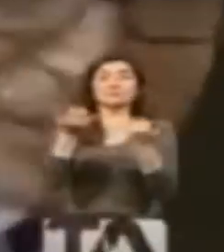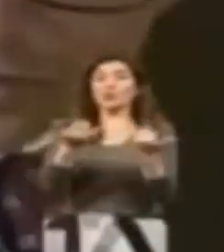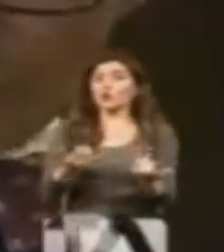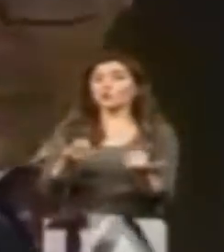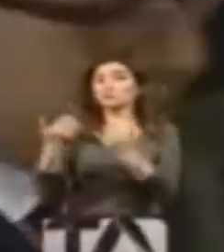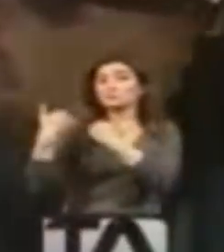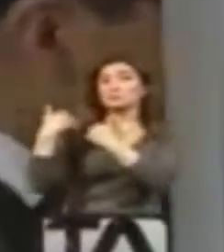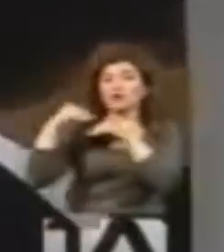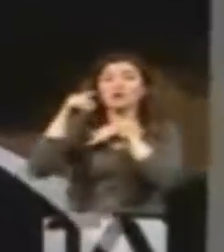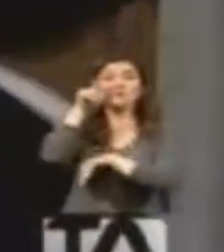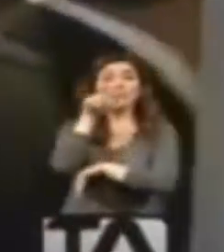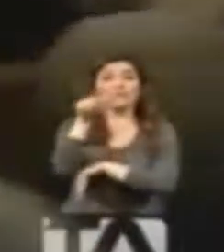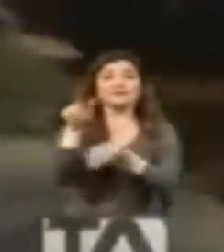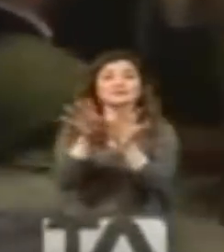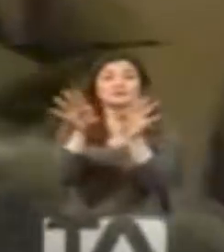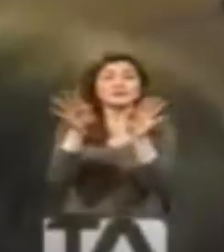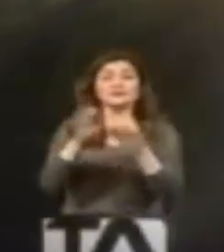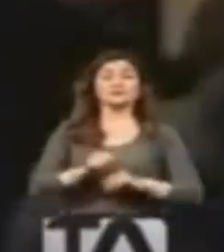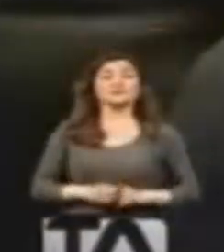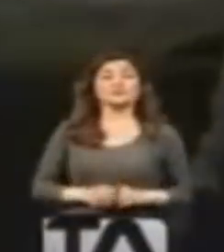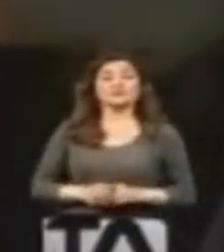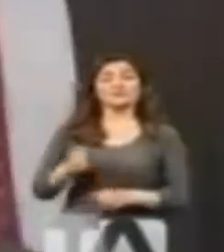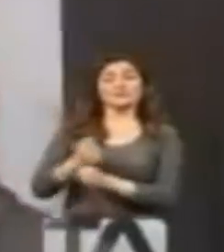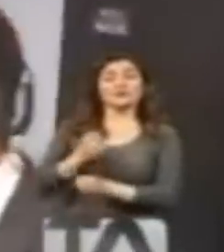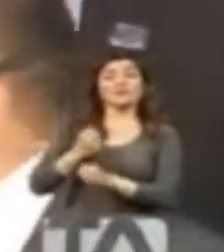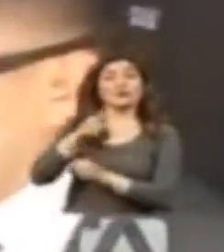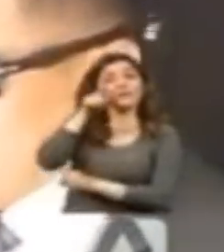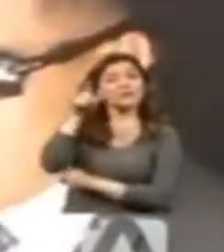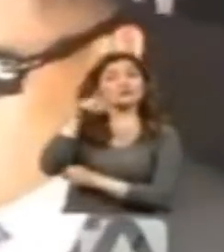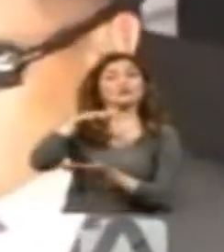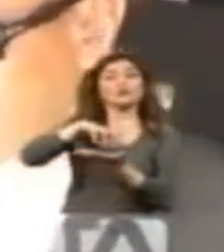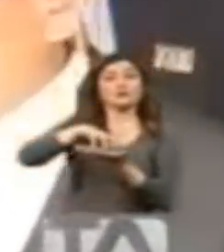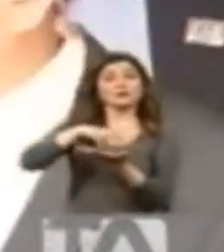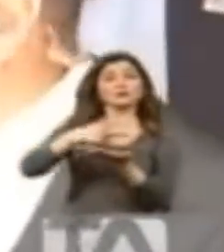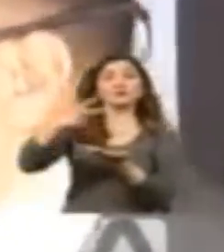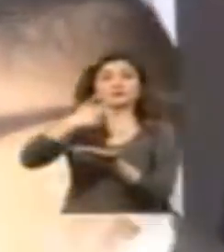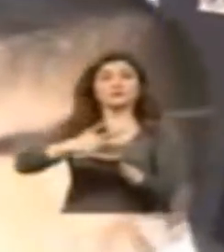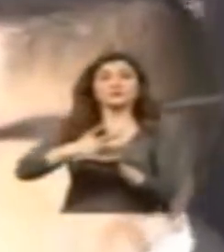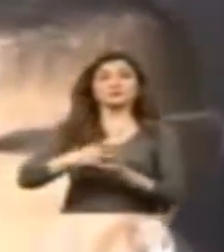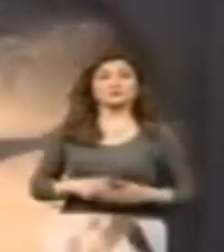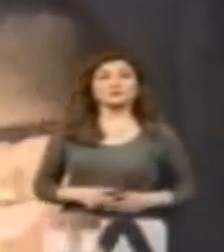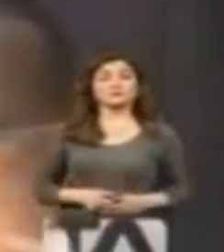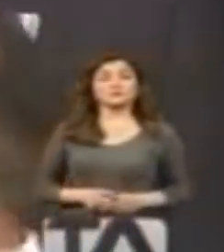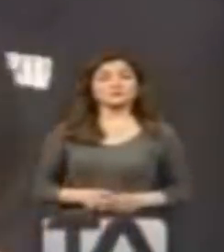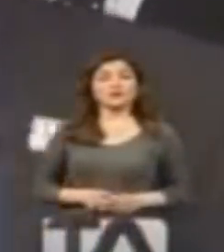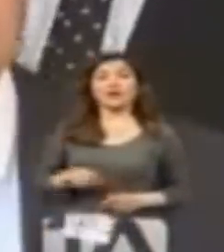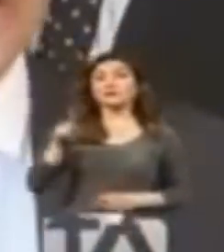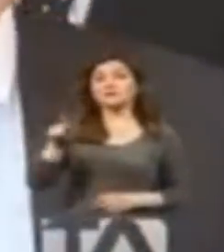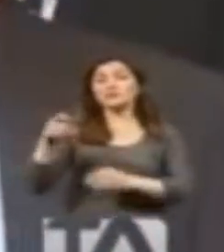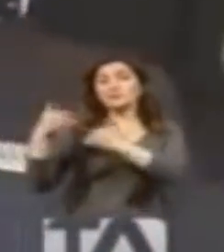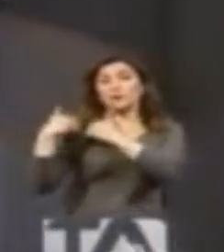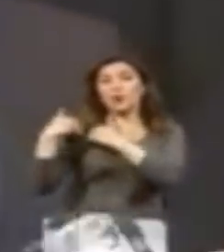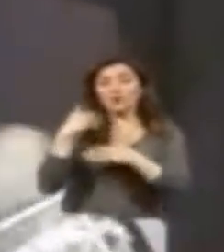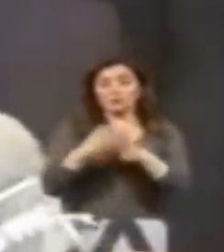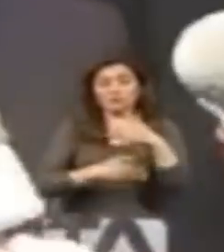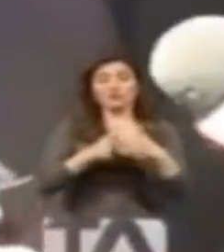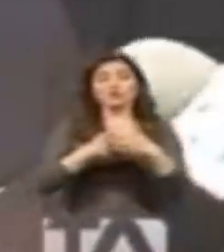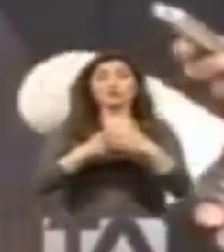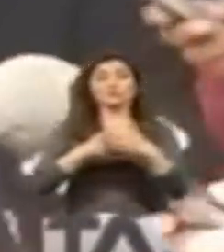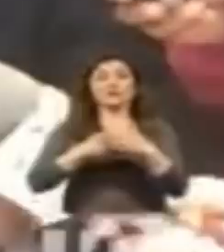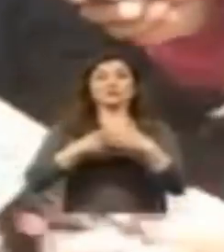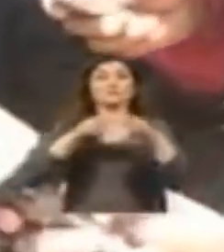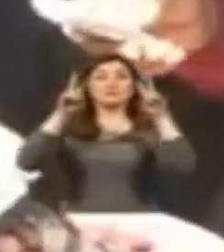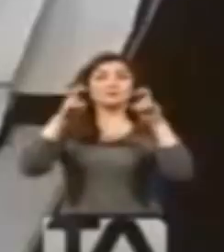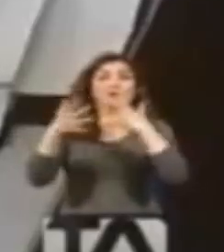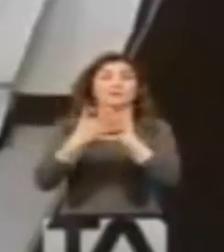del encargo de la Fiscalía General se desempeñaba como fiscal provincial del Carchi. Ahora deberá encargarse de los procesos penales